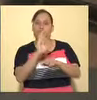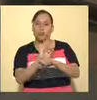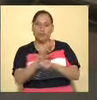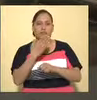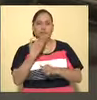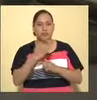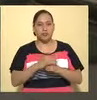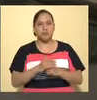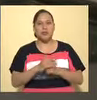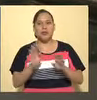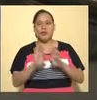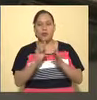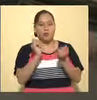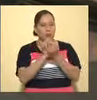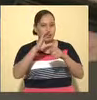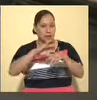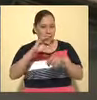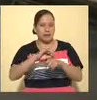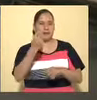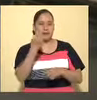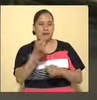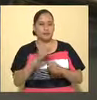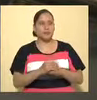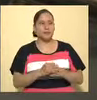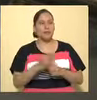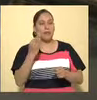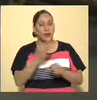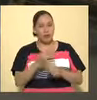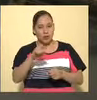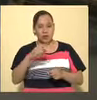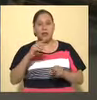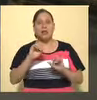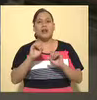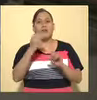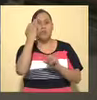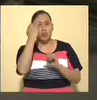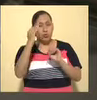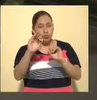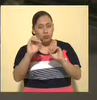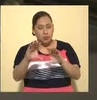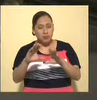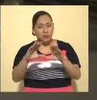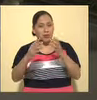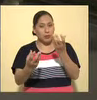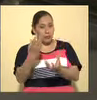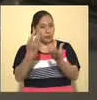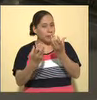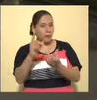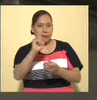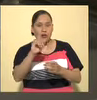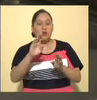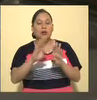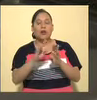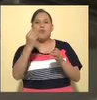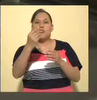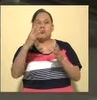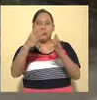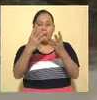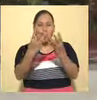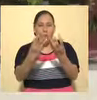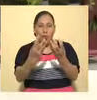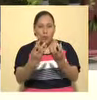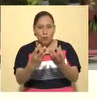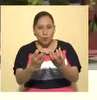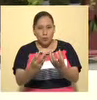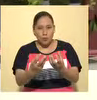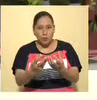como lo de la carne, ¿no? Exacto. Entonces aquí no lo dejen mucho tiempo, porque va a empezar a soltar mucho jugo. En el caso el